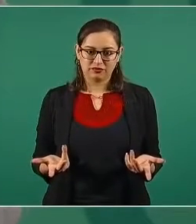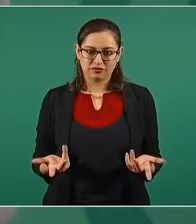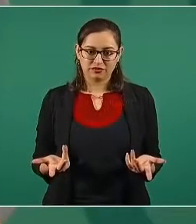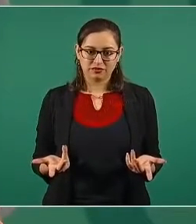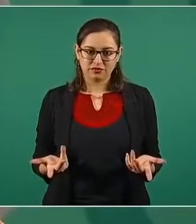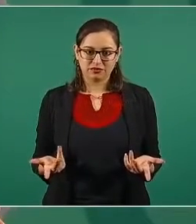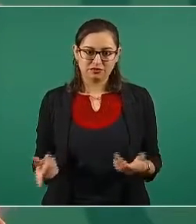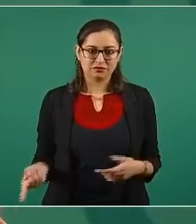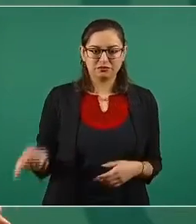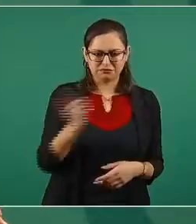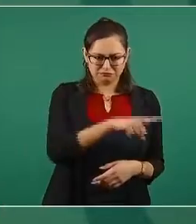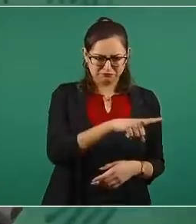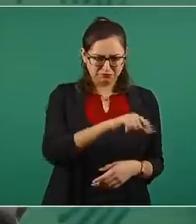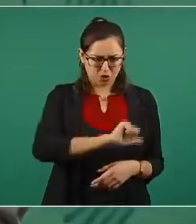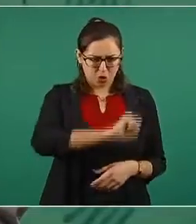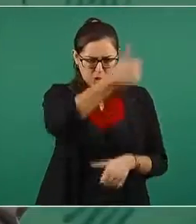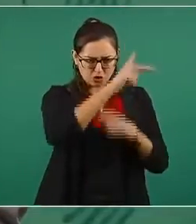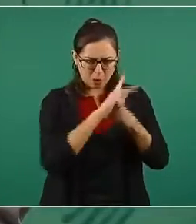a Repsol